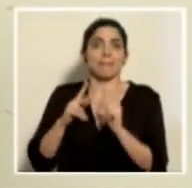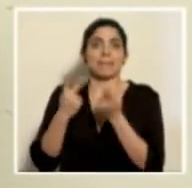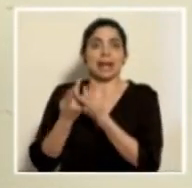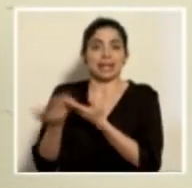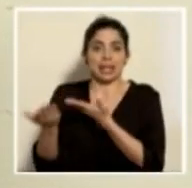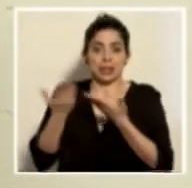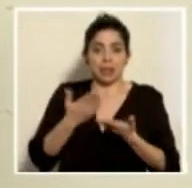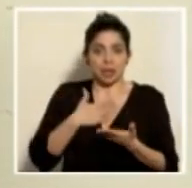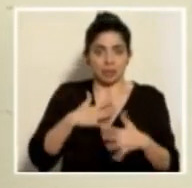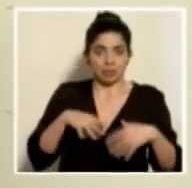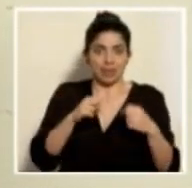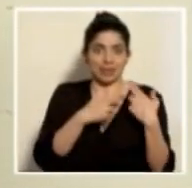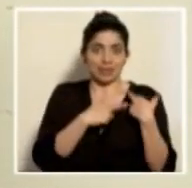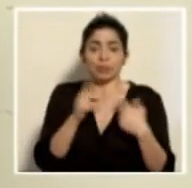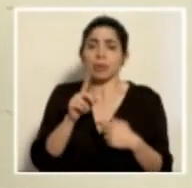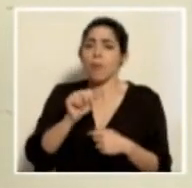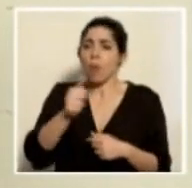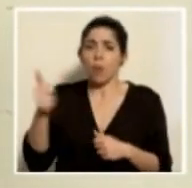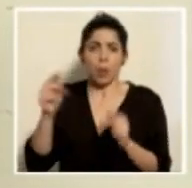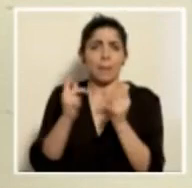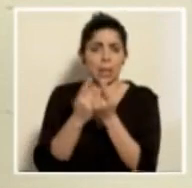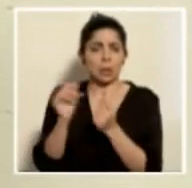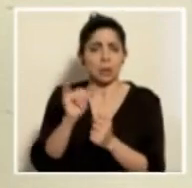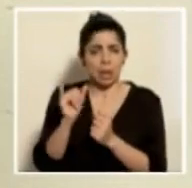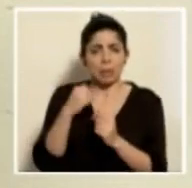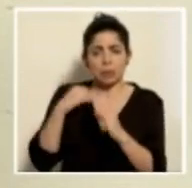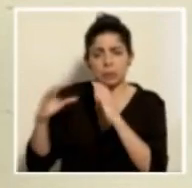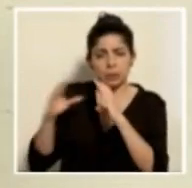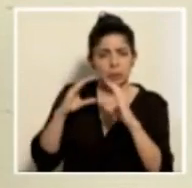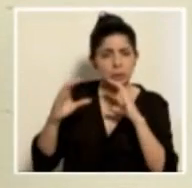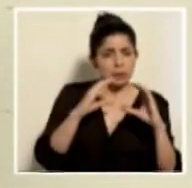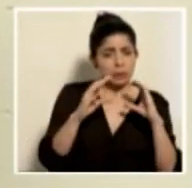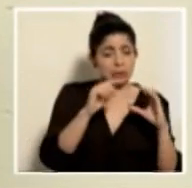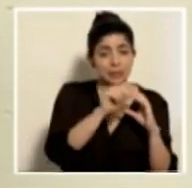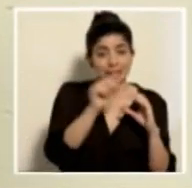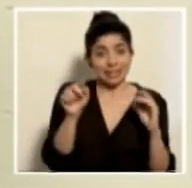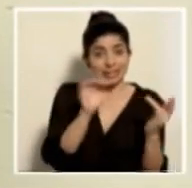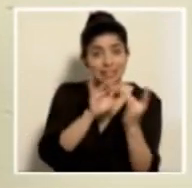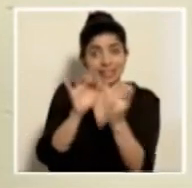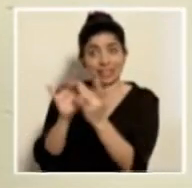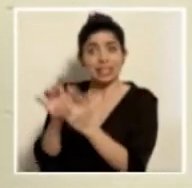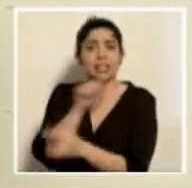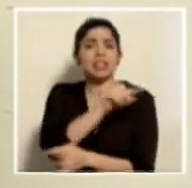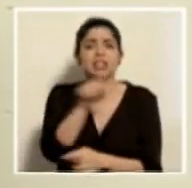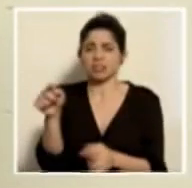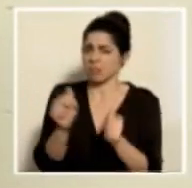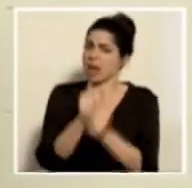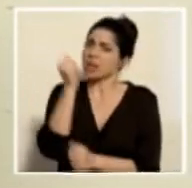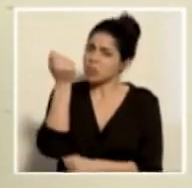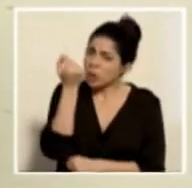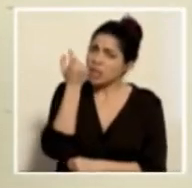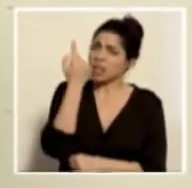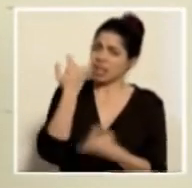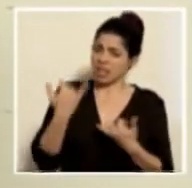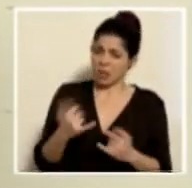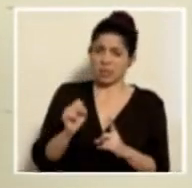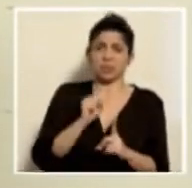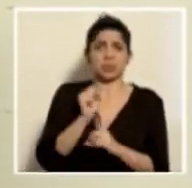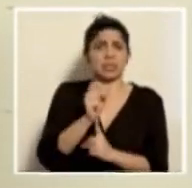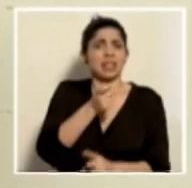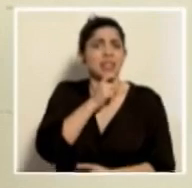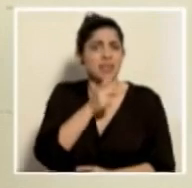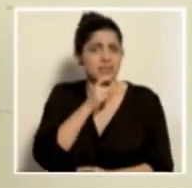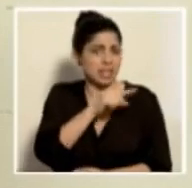a esta responsabilidad, sino de distintos partidos. Y en esos ámbitos hay un gran entendimiento del momento difícil